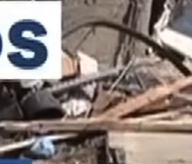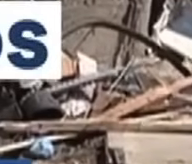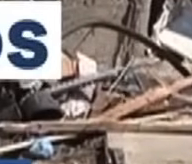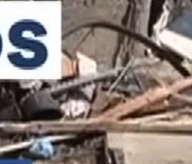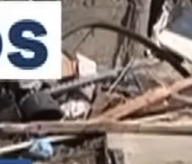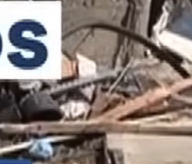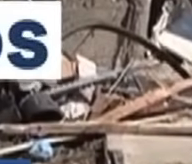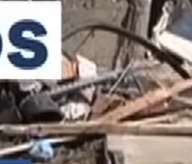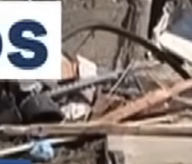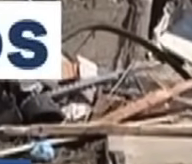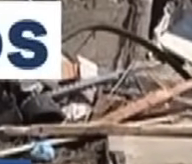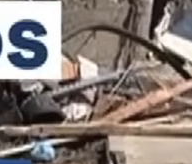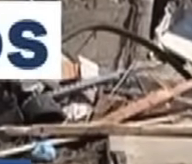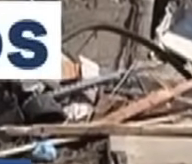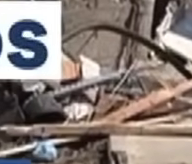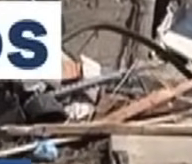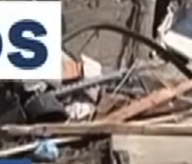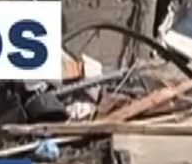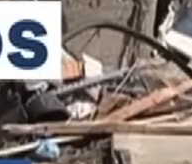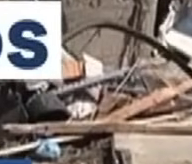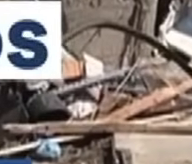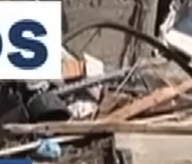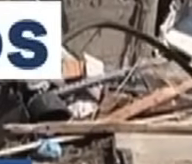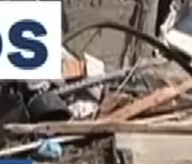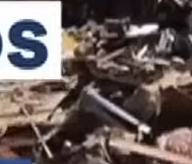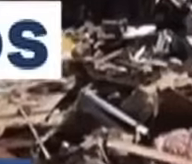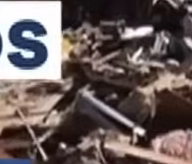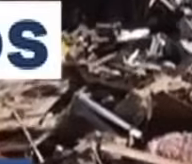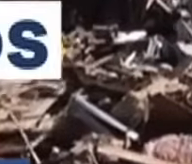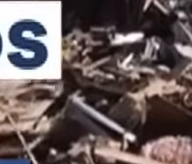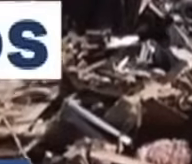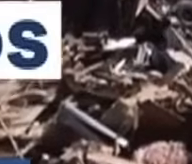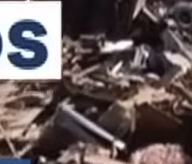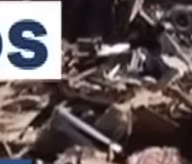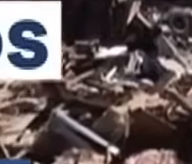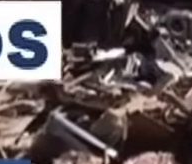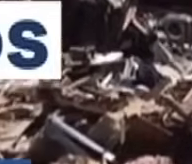Así empieza la noticia, Emisión Estelar.